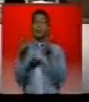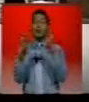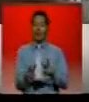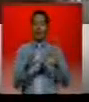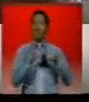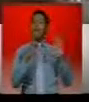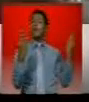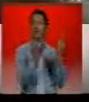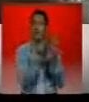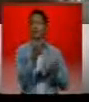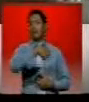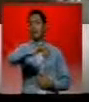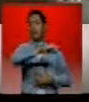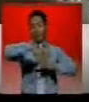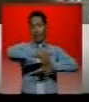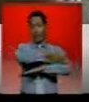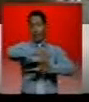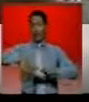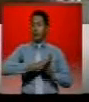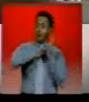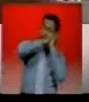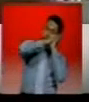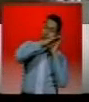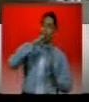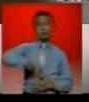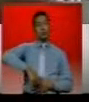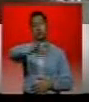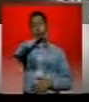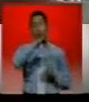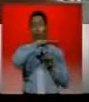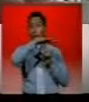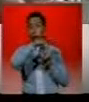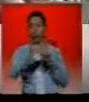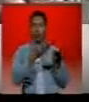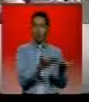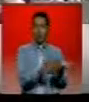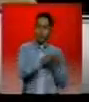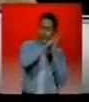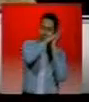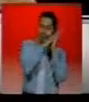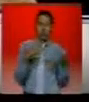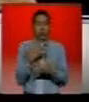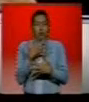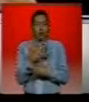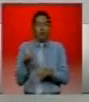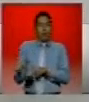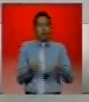que en muchos casos siguen durmiendo en parques por temor a nuevas réplicas. Escuchemos.